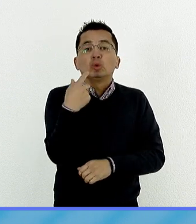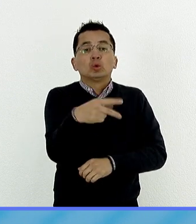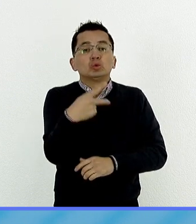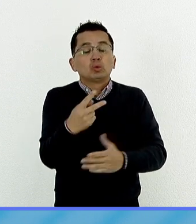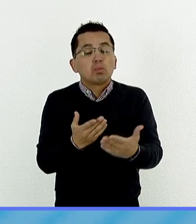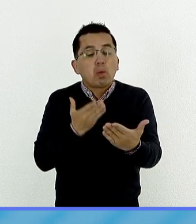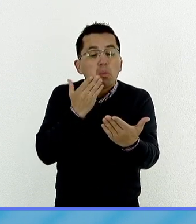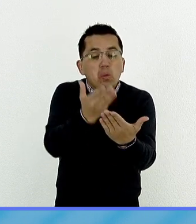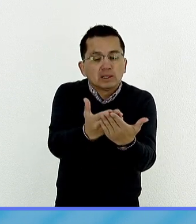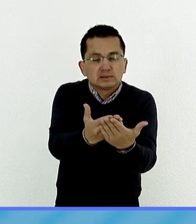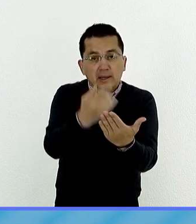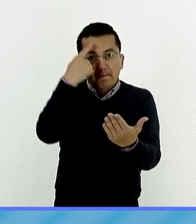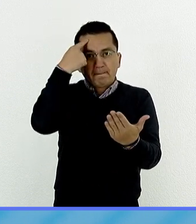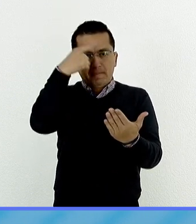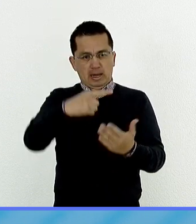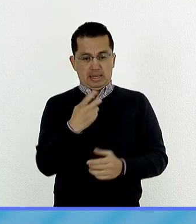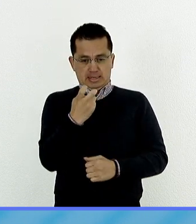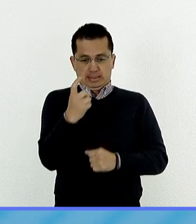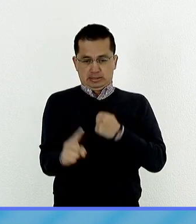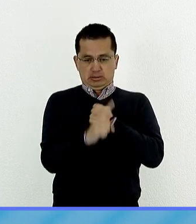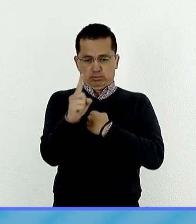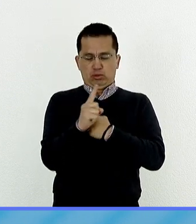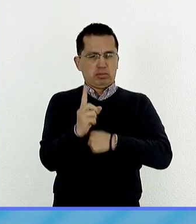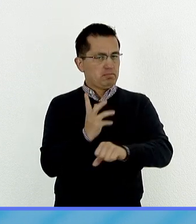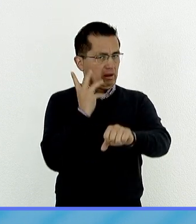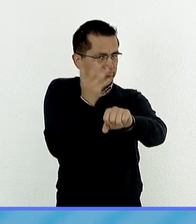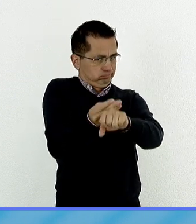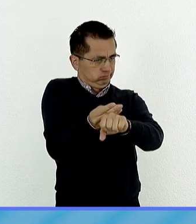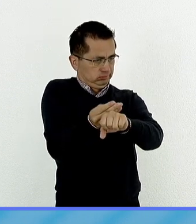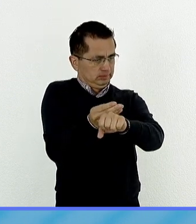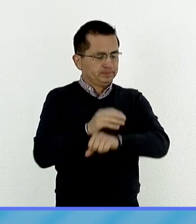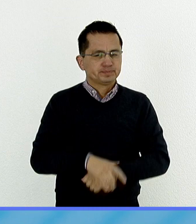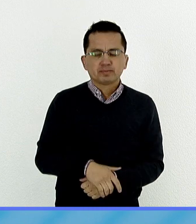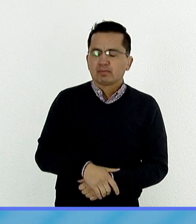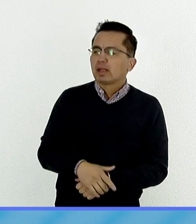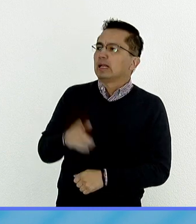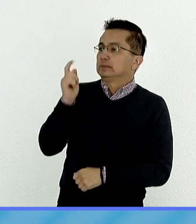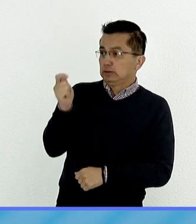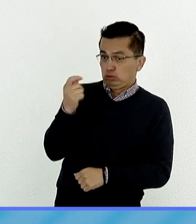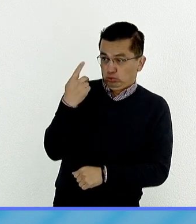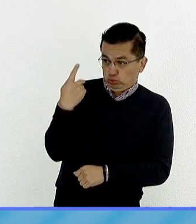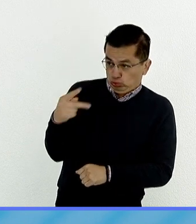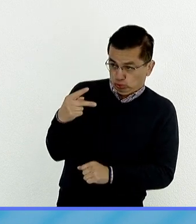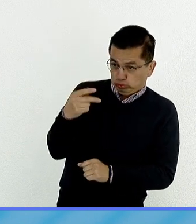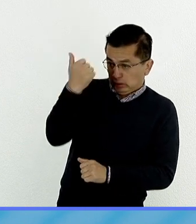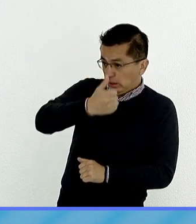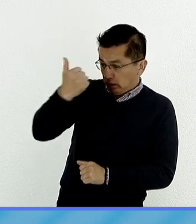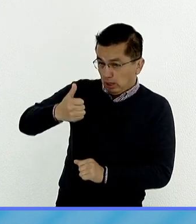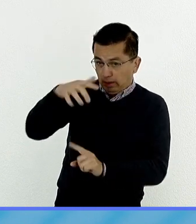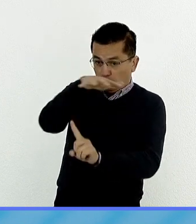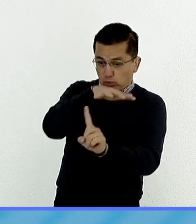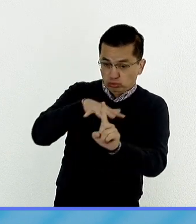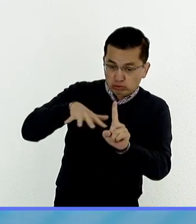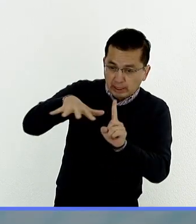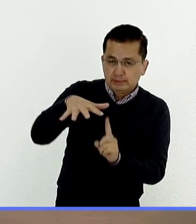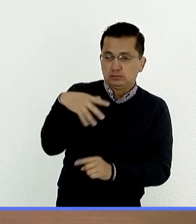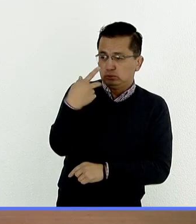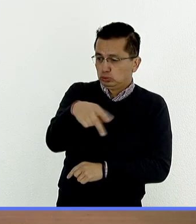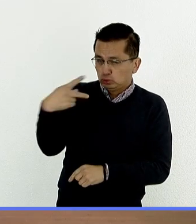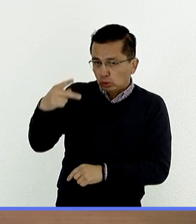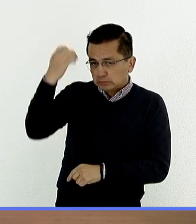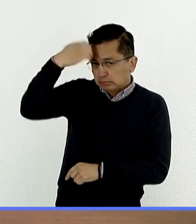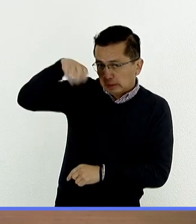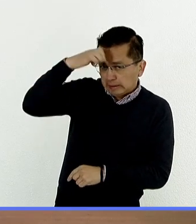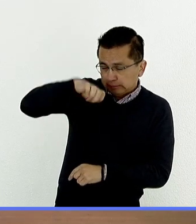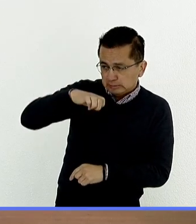al tema de seguridad hídrica considerando su entorno y su experiencia personal en con respecto a este tema